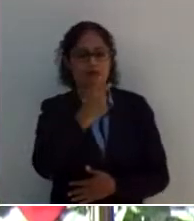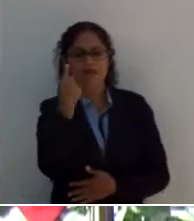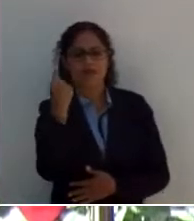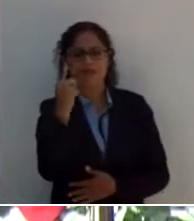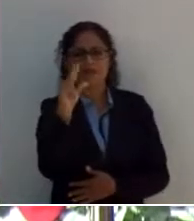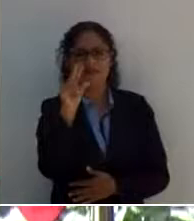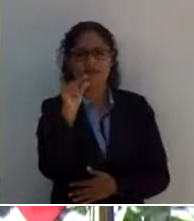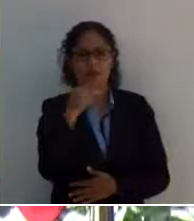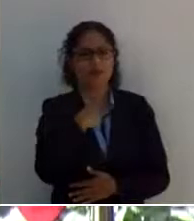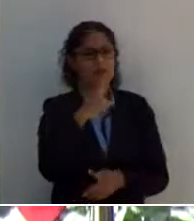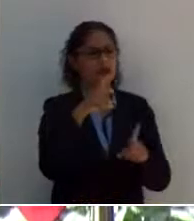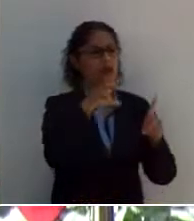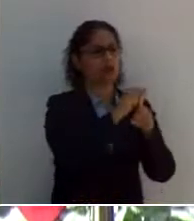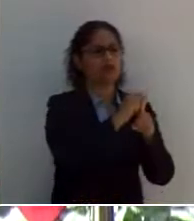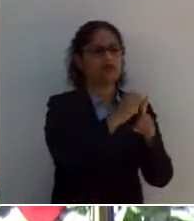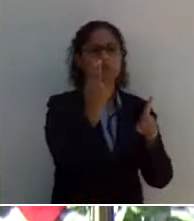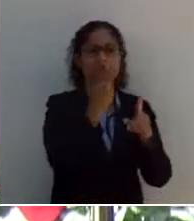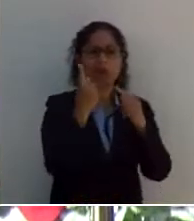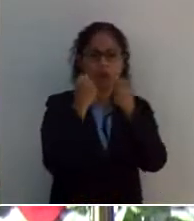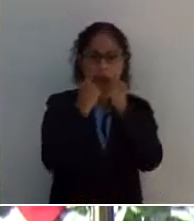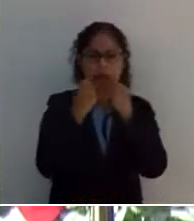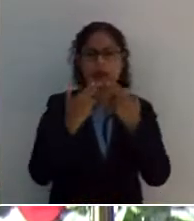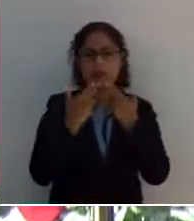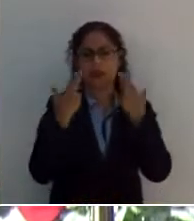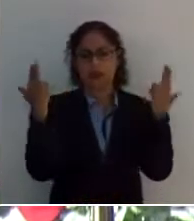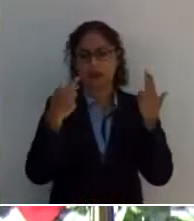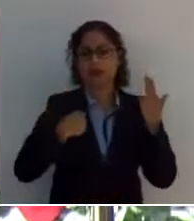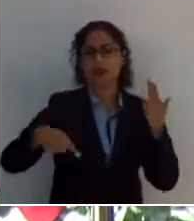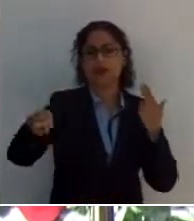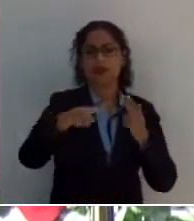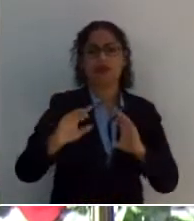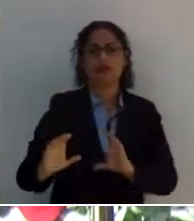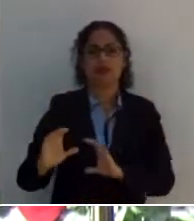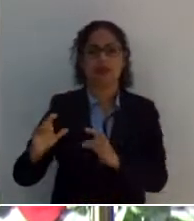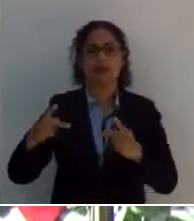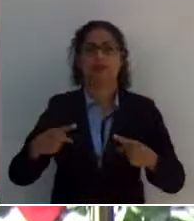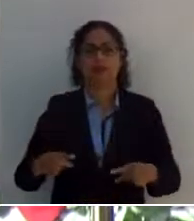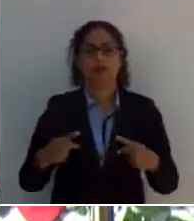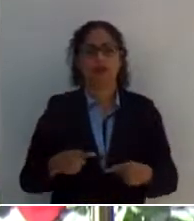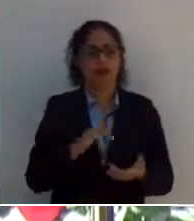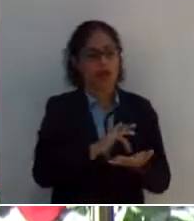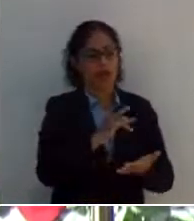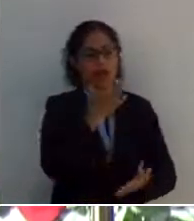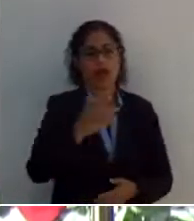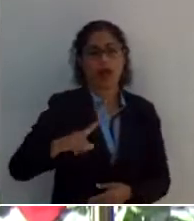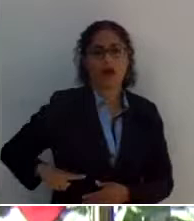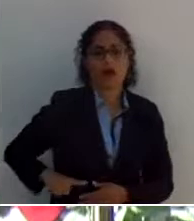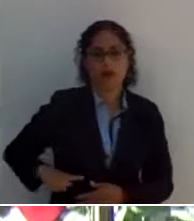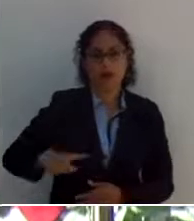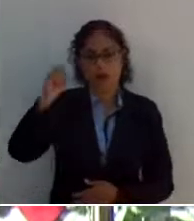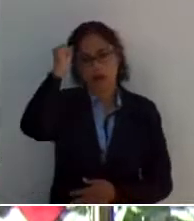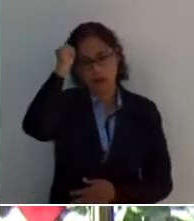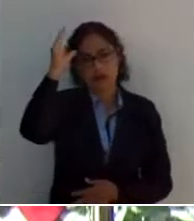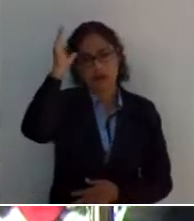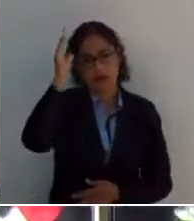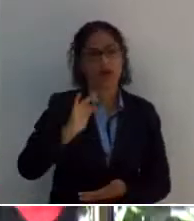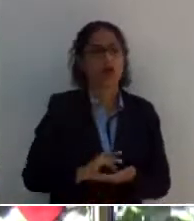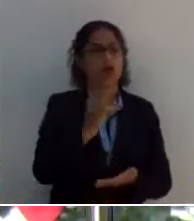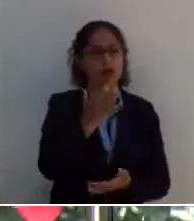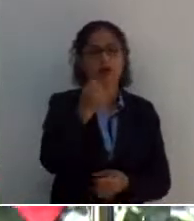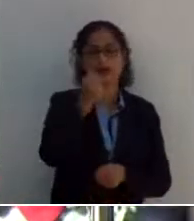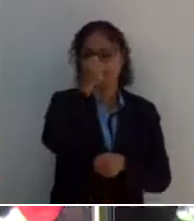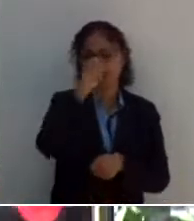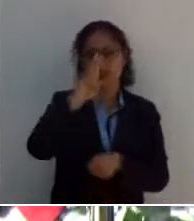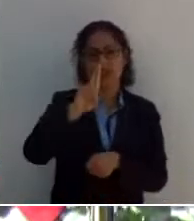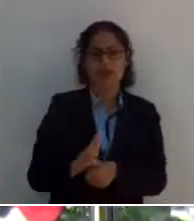objetivo: servir pese a todo. Agradecerle al señor gobernador del estado, Silvano Aureoles Conejo, y al secretario de